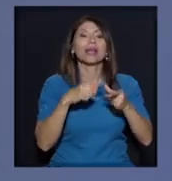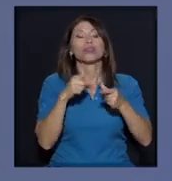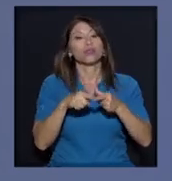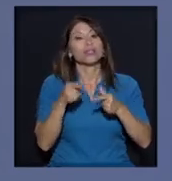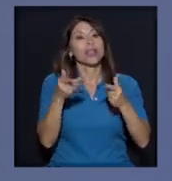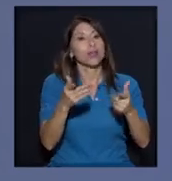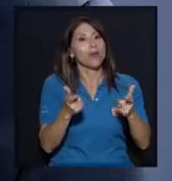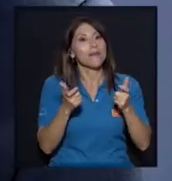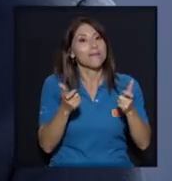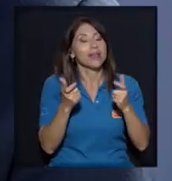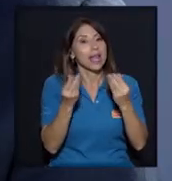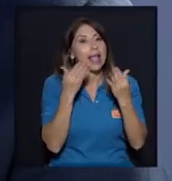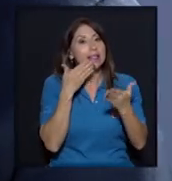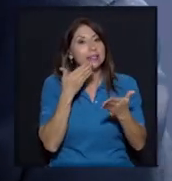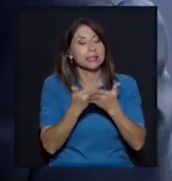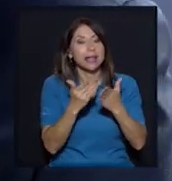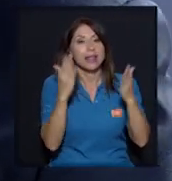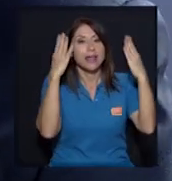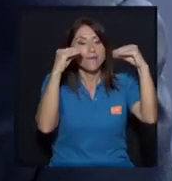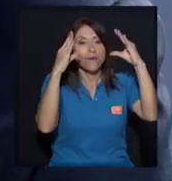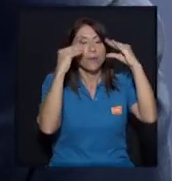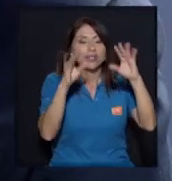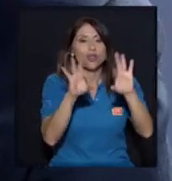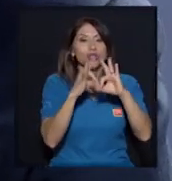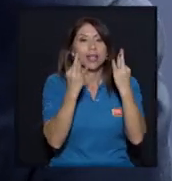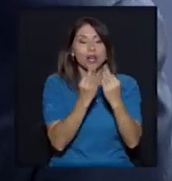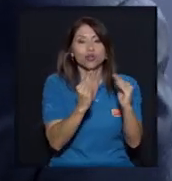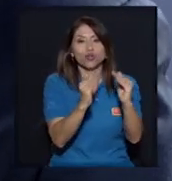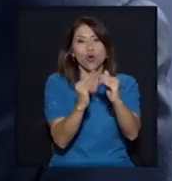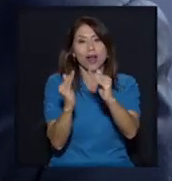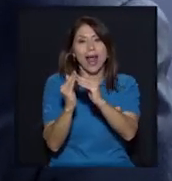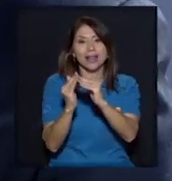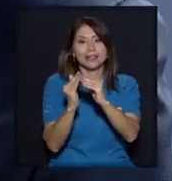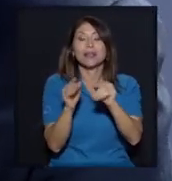incluso recientemente se acaba de,